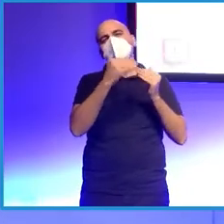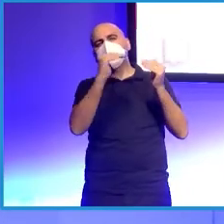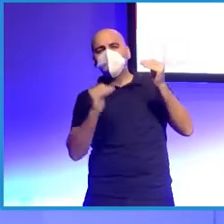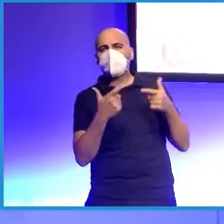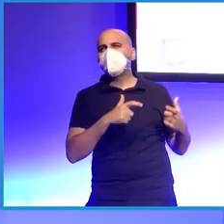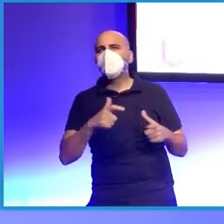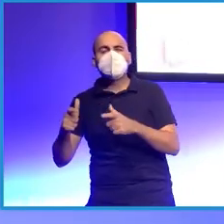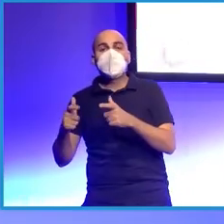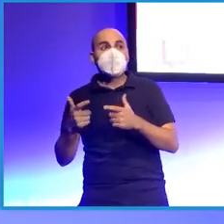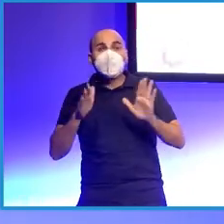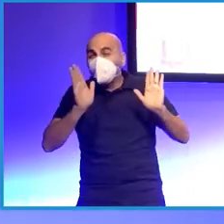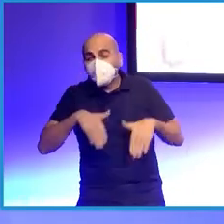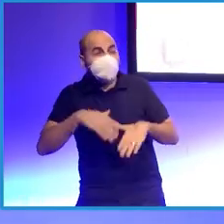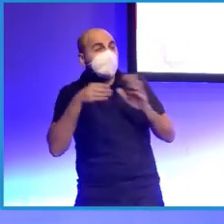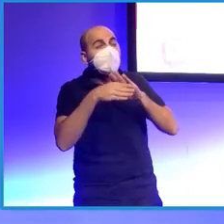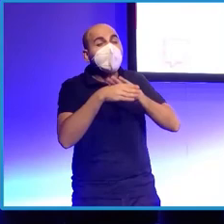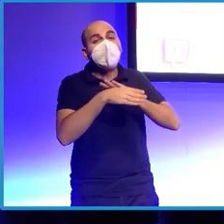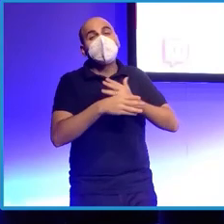ellos que puede pasar es mínimo